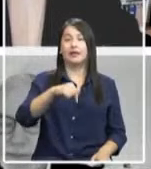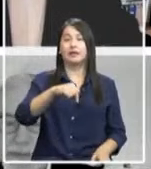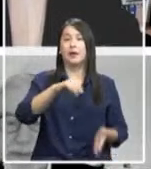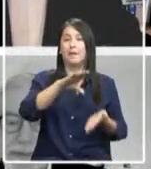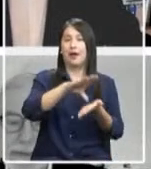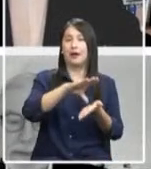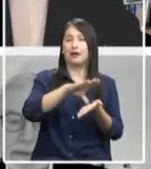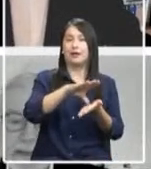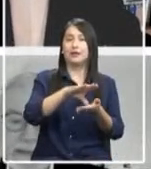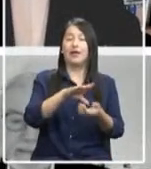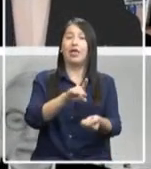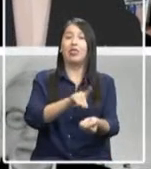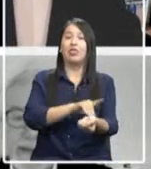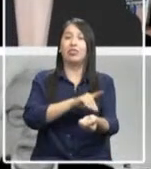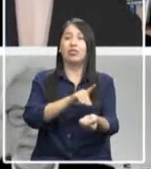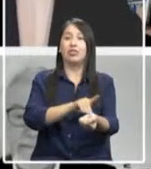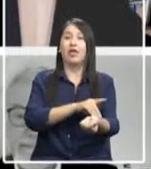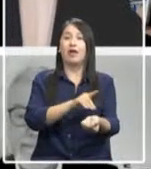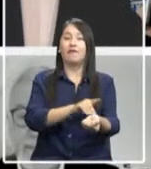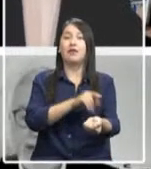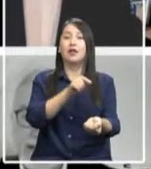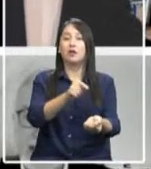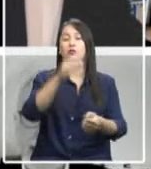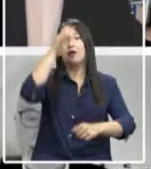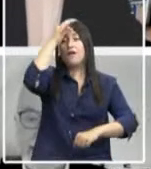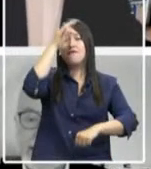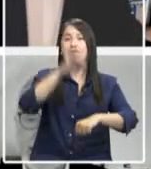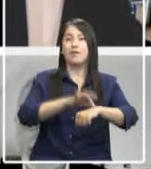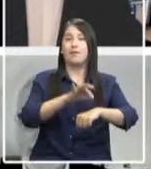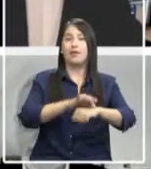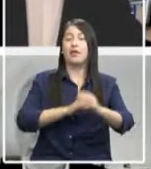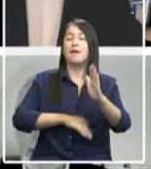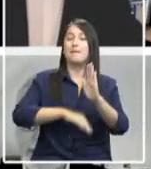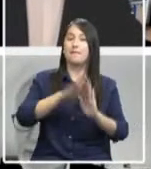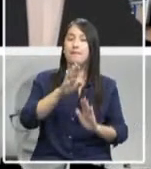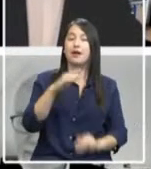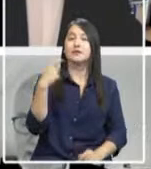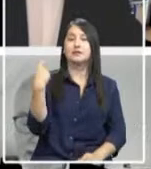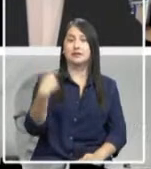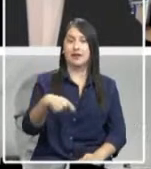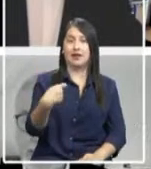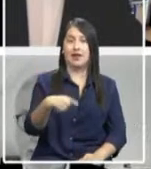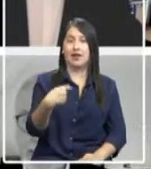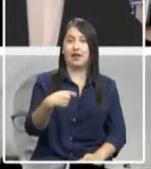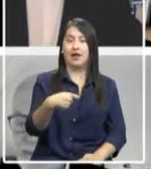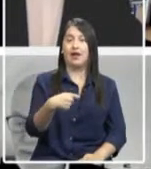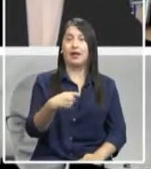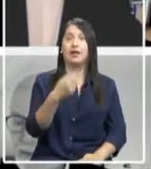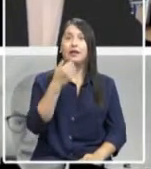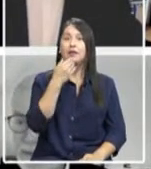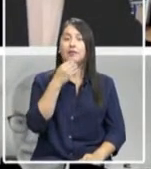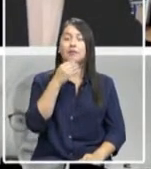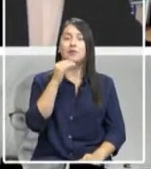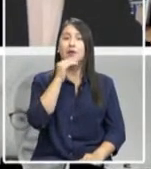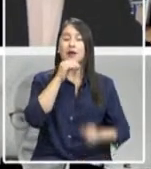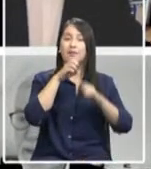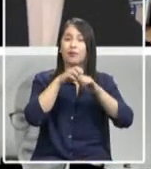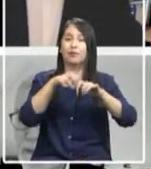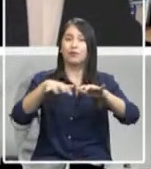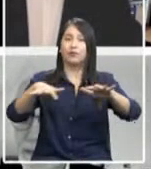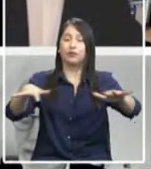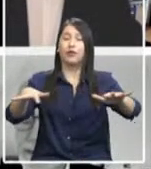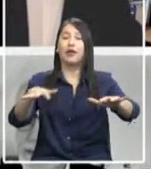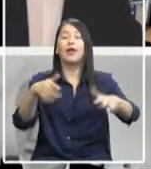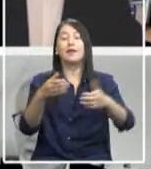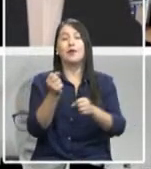una de las enfermedades más caras y que se expanden más rápido. Hemos trabajado sobre el futuro